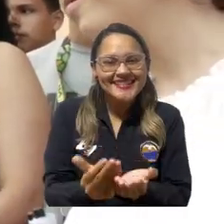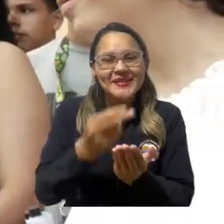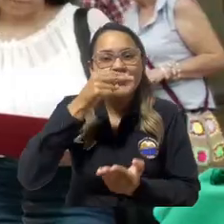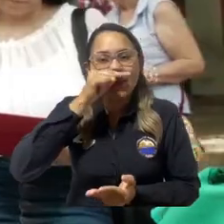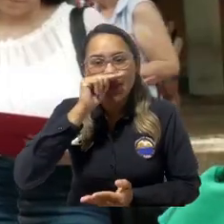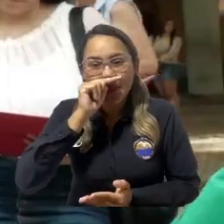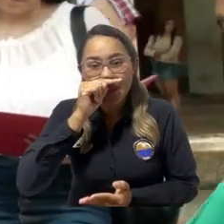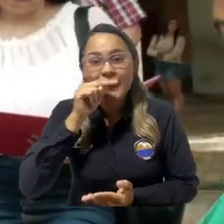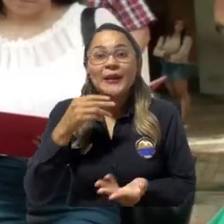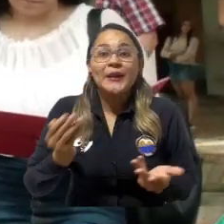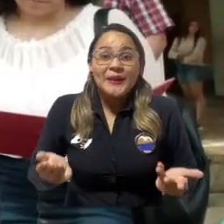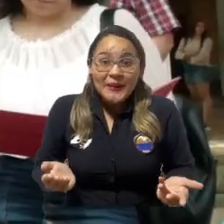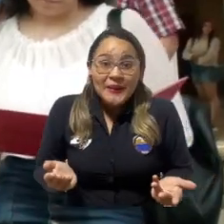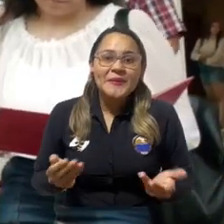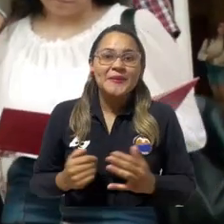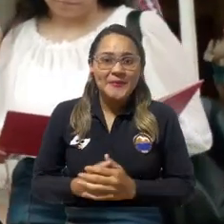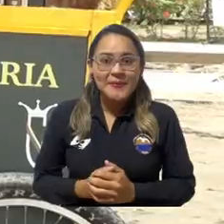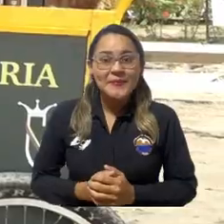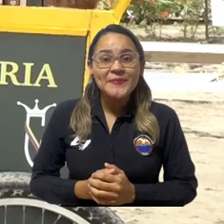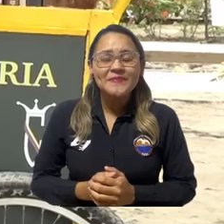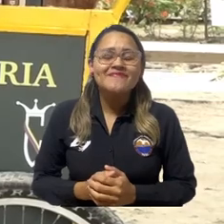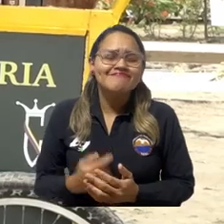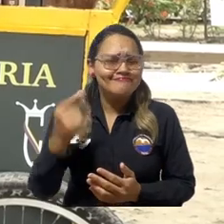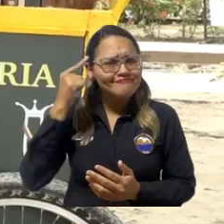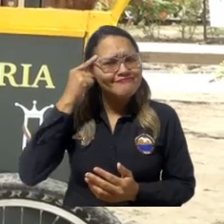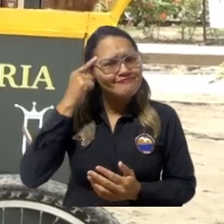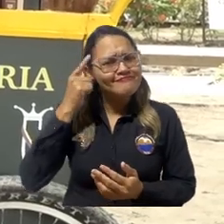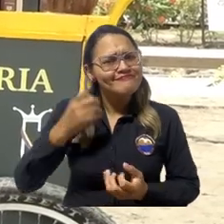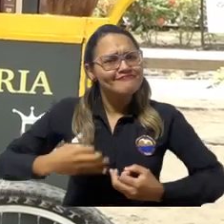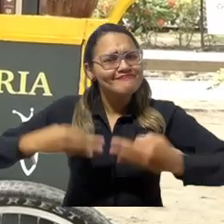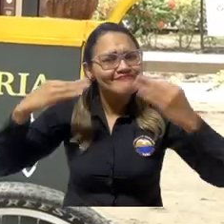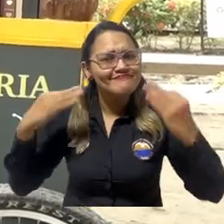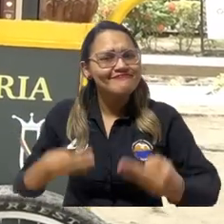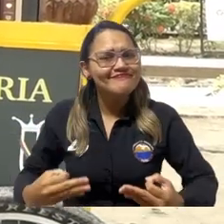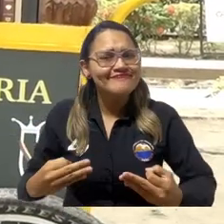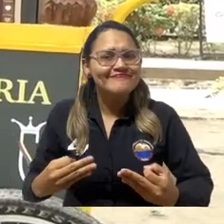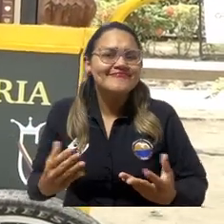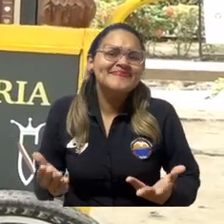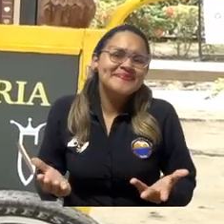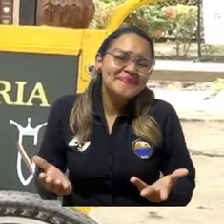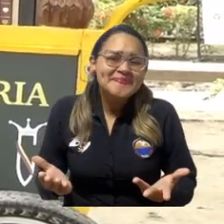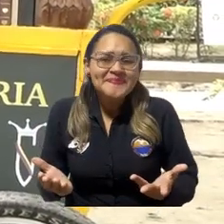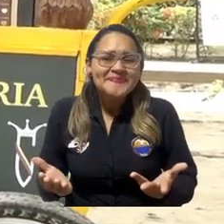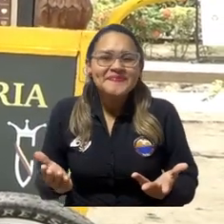los estudiantes acuden masivamente y compran libros. Ahí realmente hay